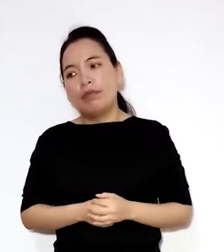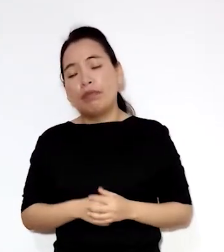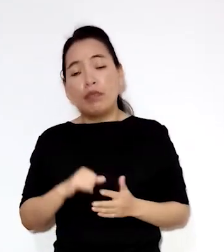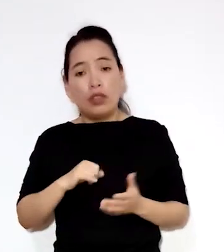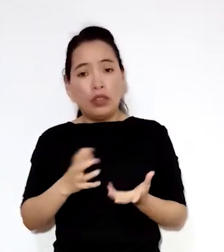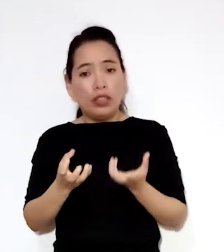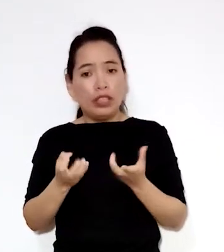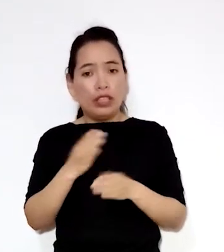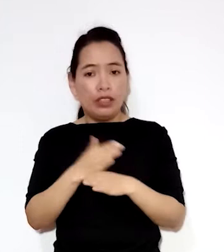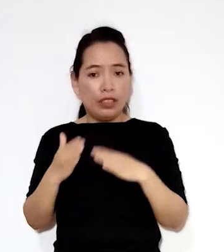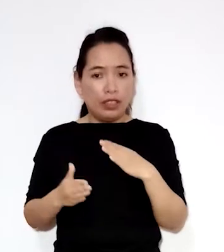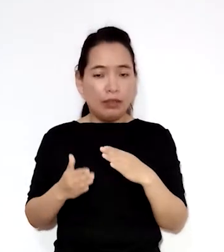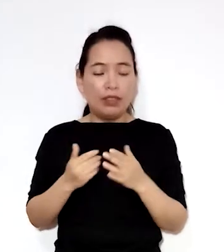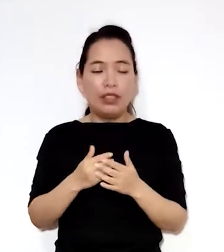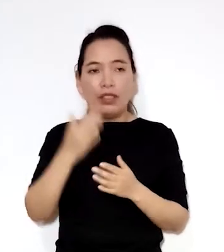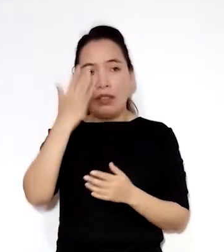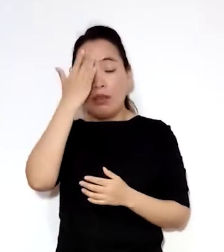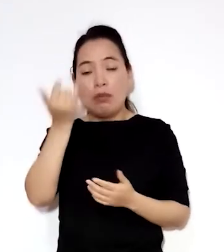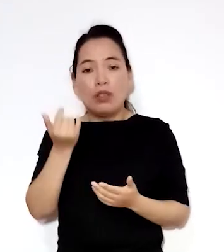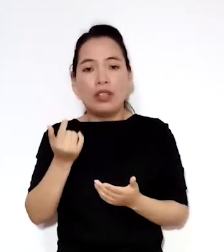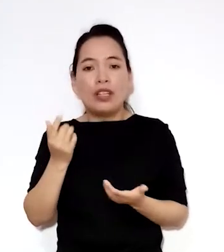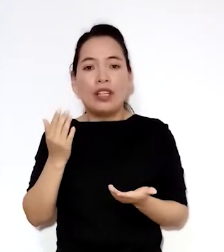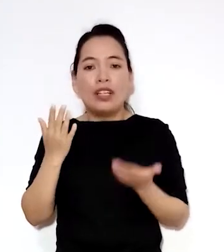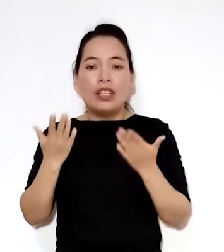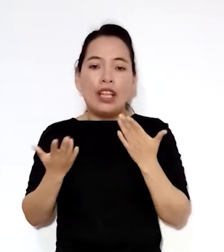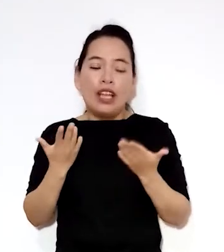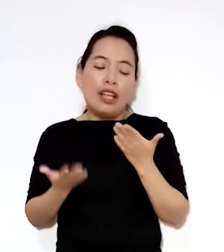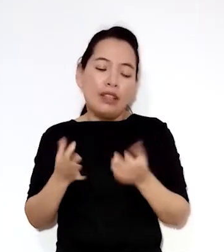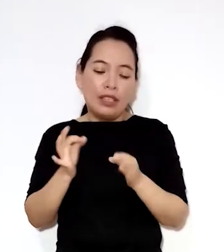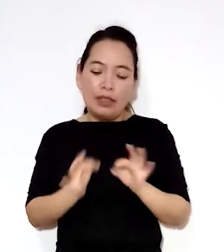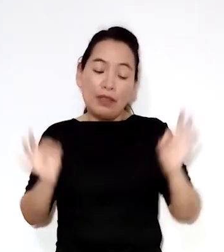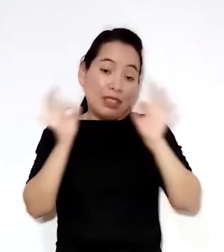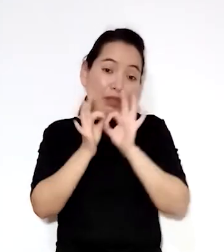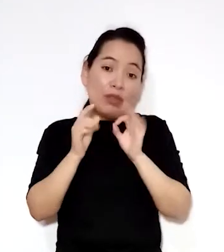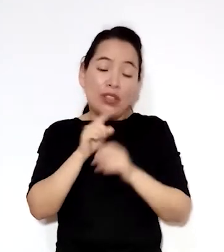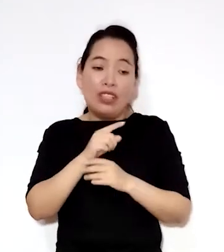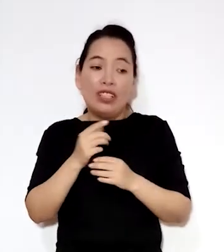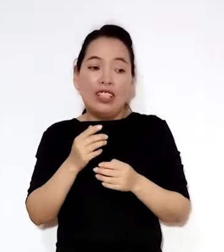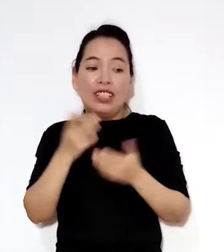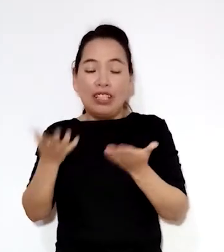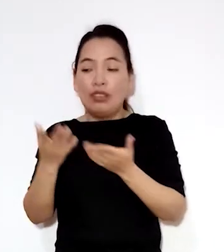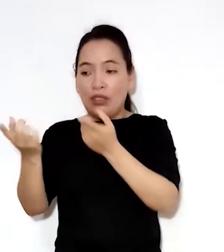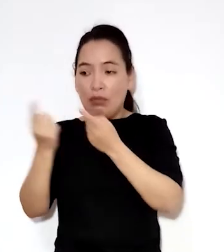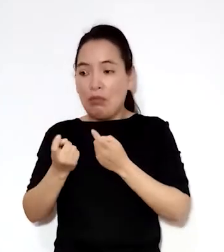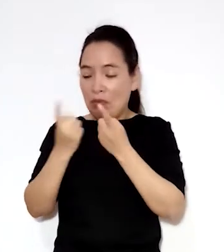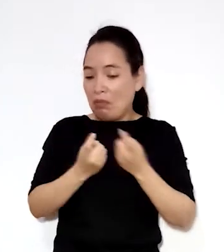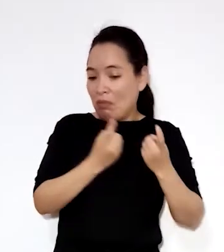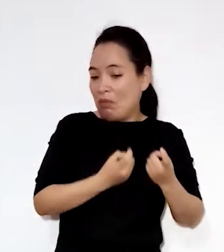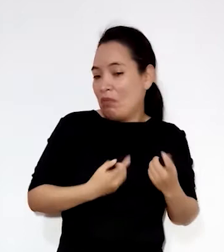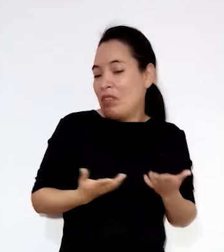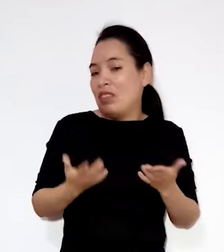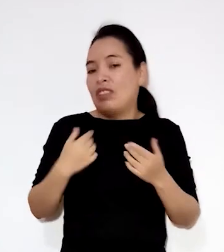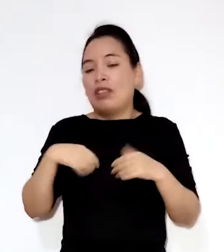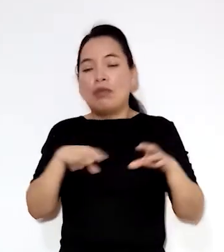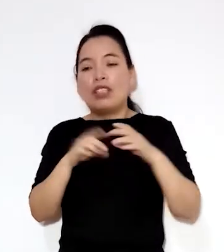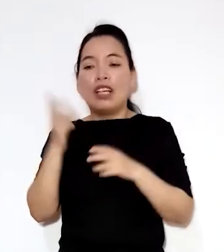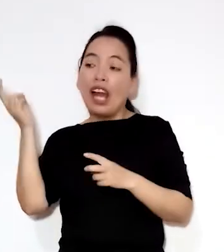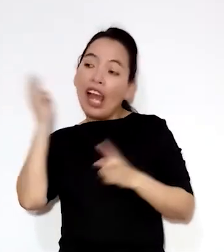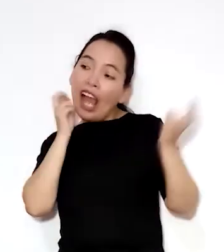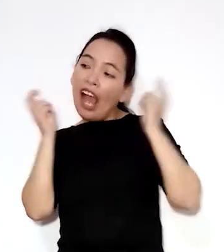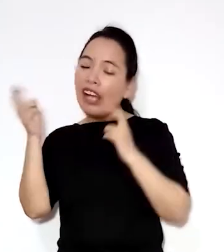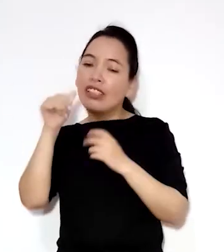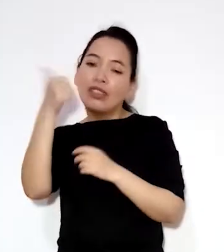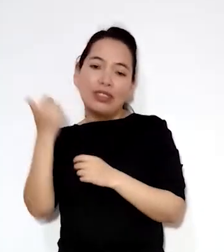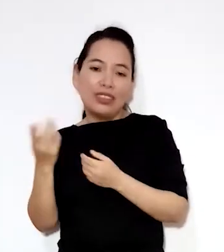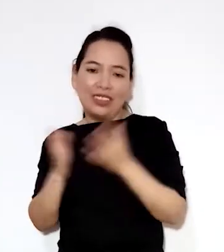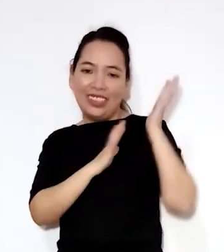Quiero terminar porque, bueno, quizá la parte más interesante sean las preguntas que posteriormente puedan hacer y sobre todo escuchar a mis